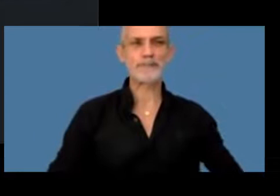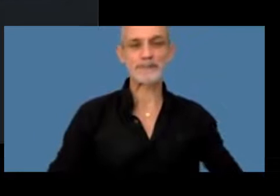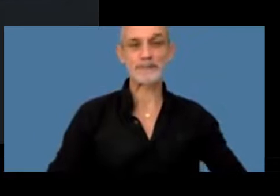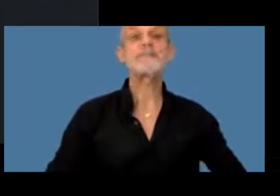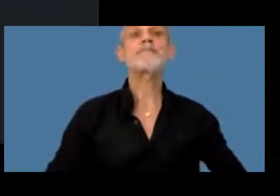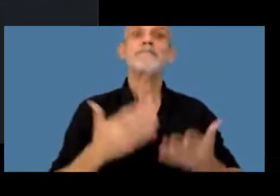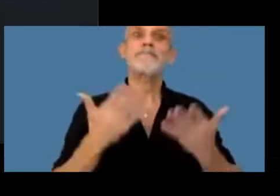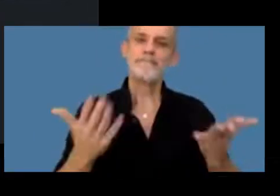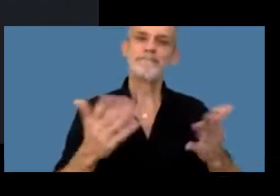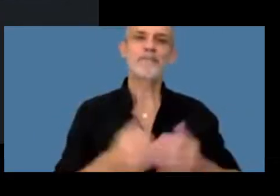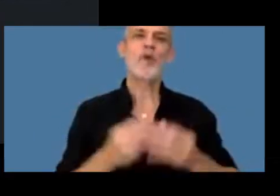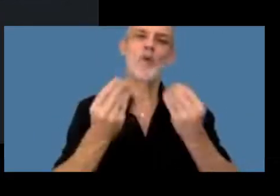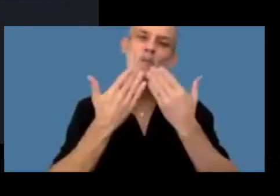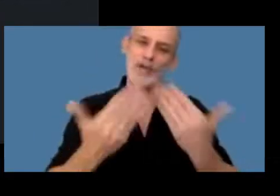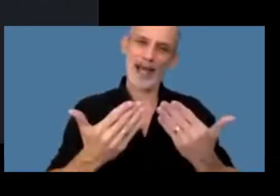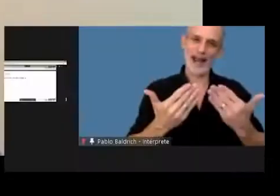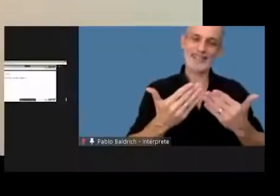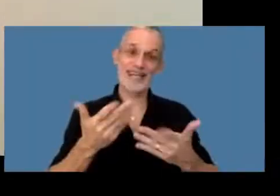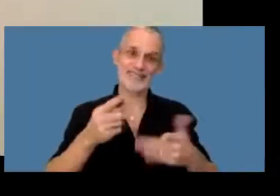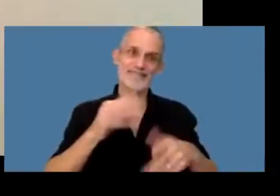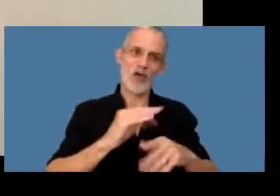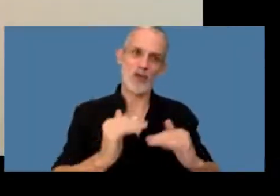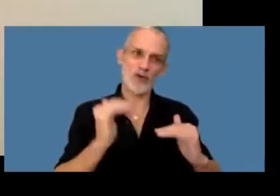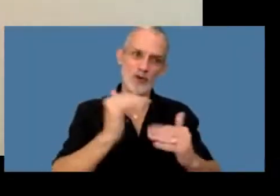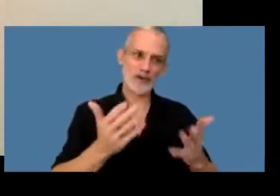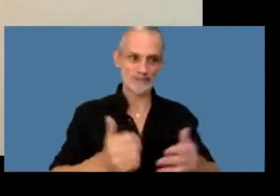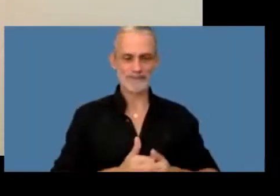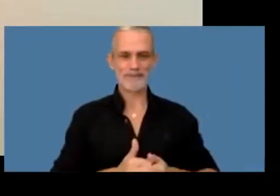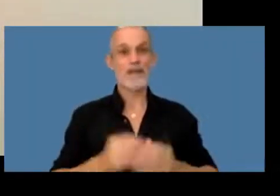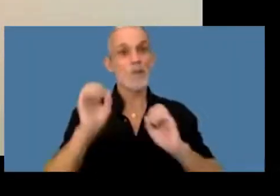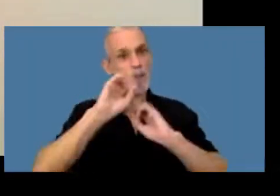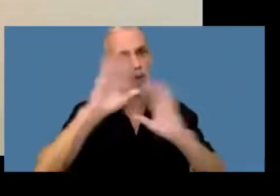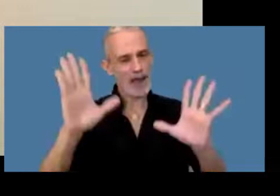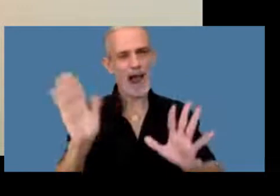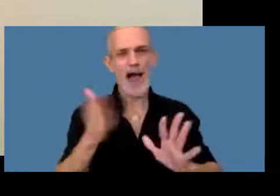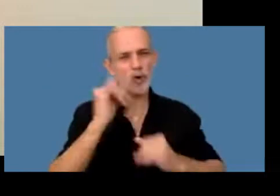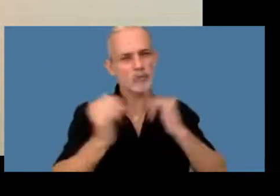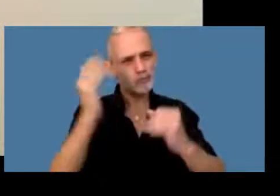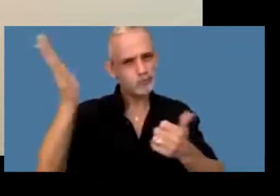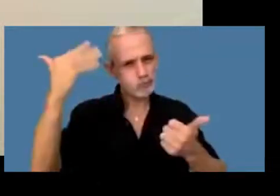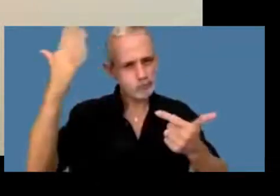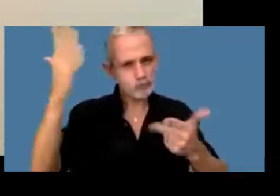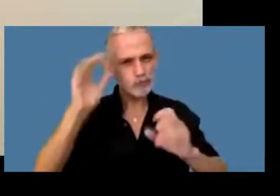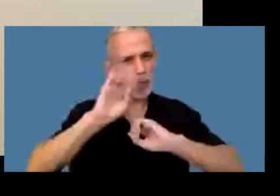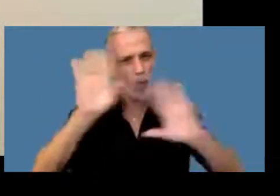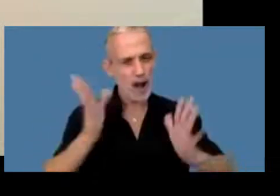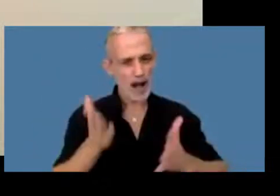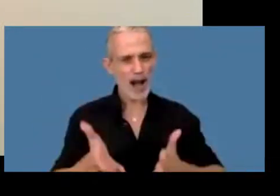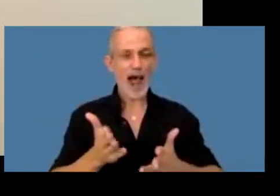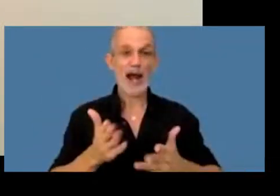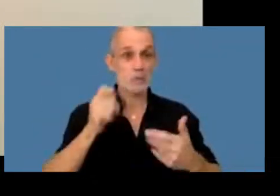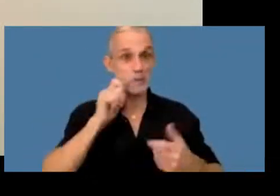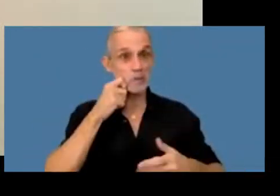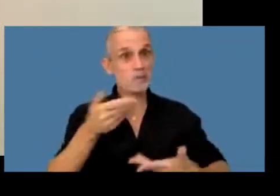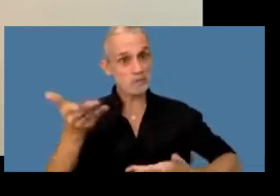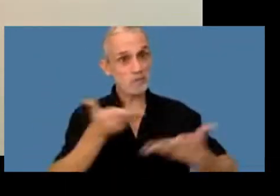Bueno, muchas gracias, doctor. Muy claro toda la exposición, muy amena. Vamos a